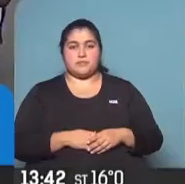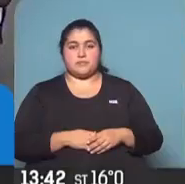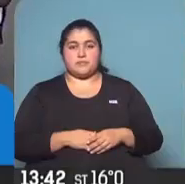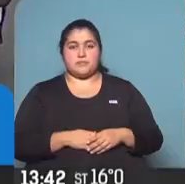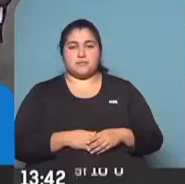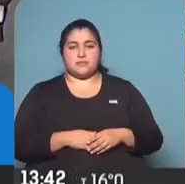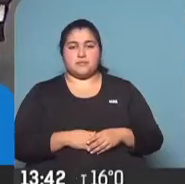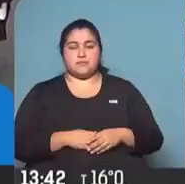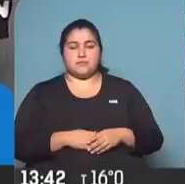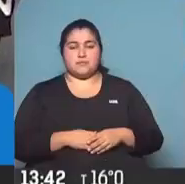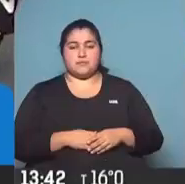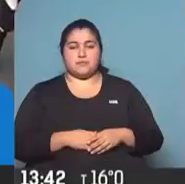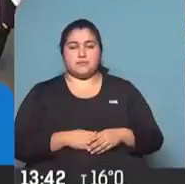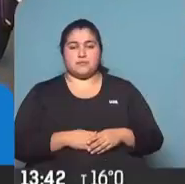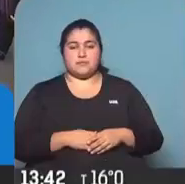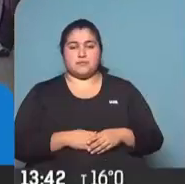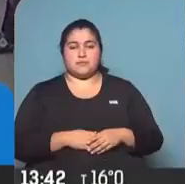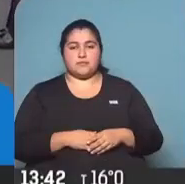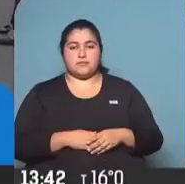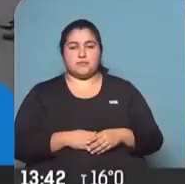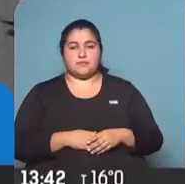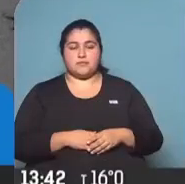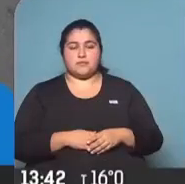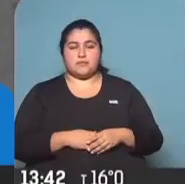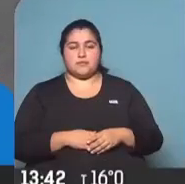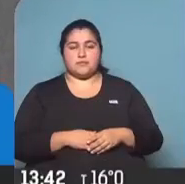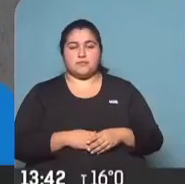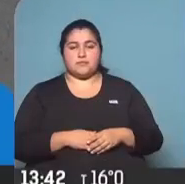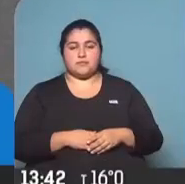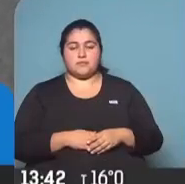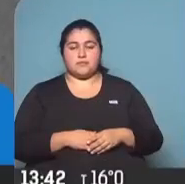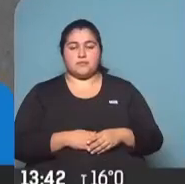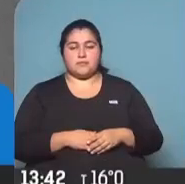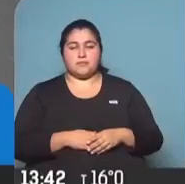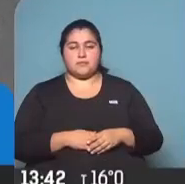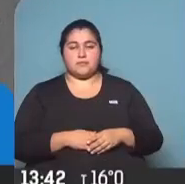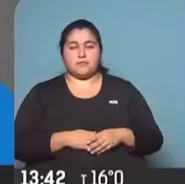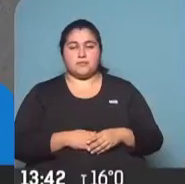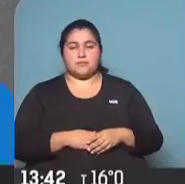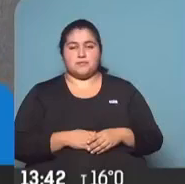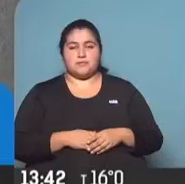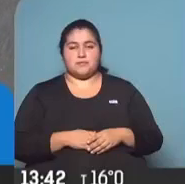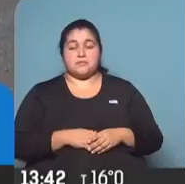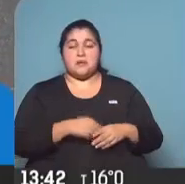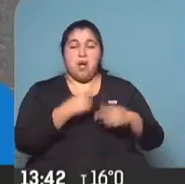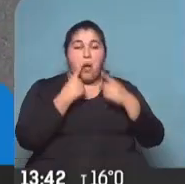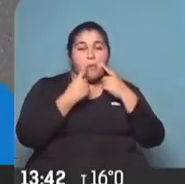en el pozo no no tanto realizar una infección